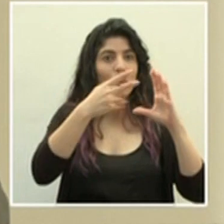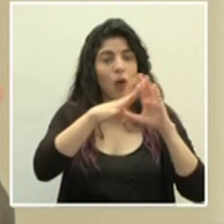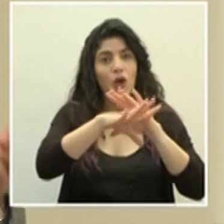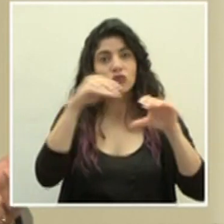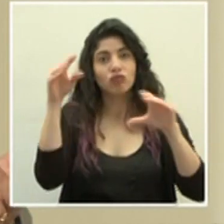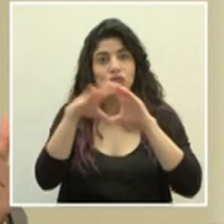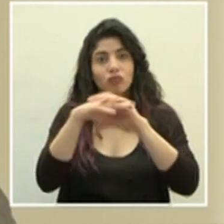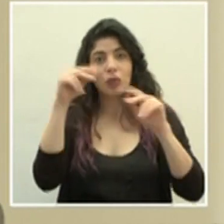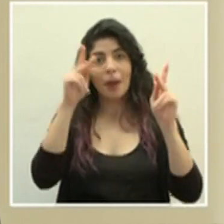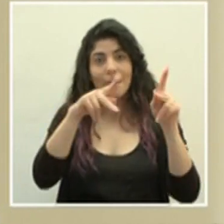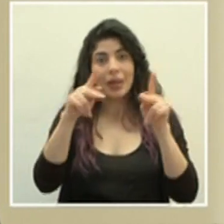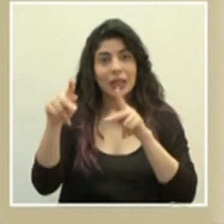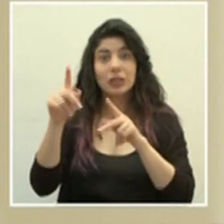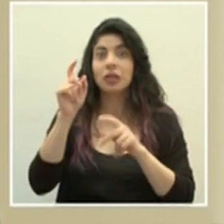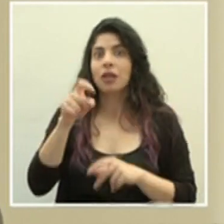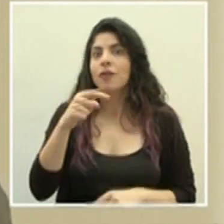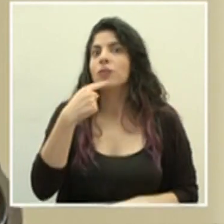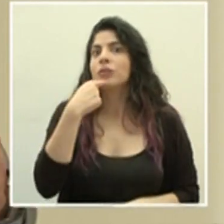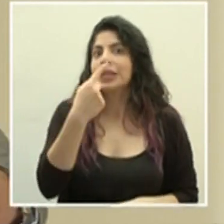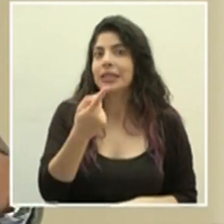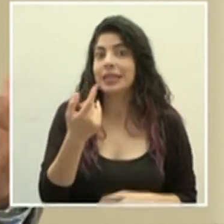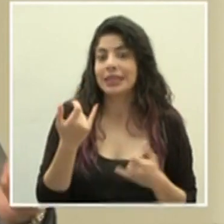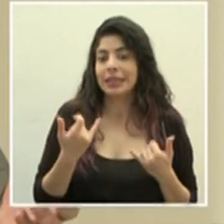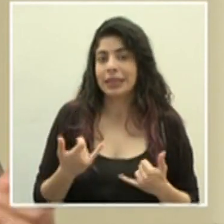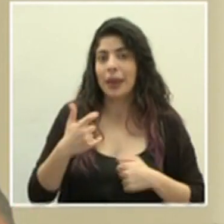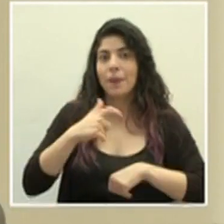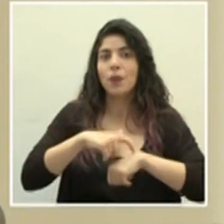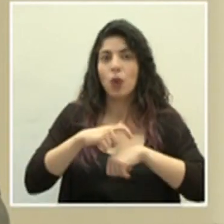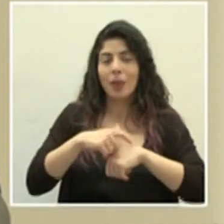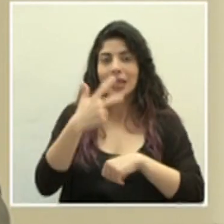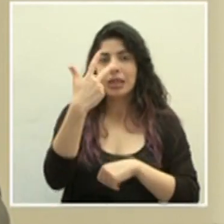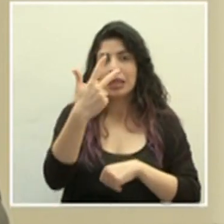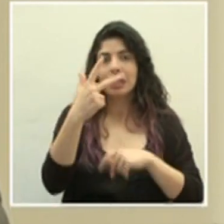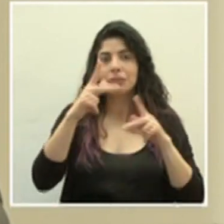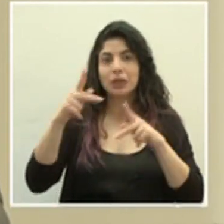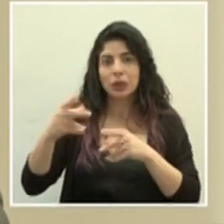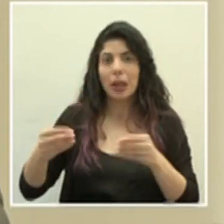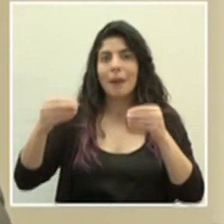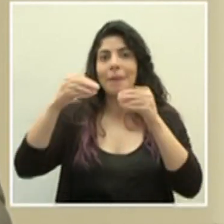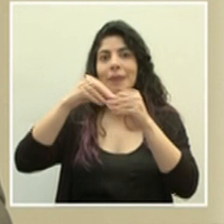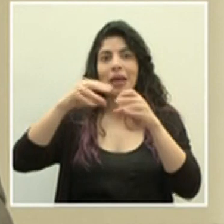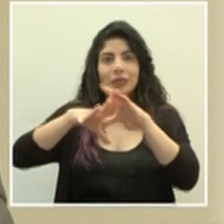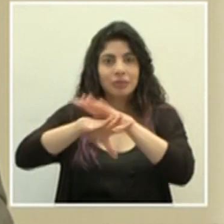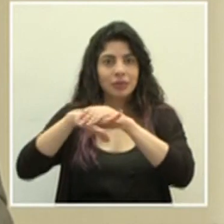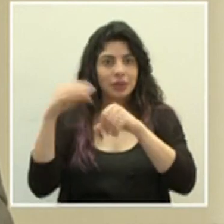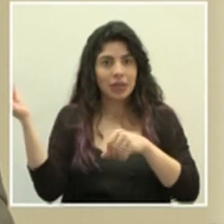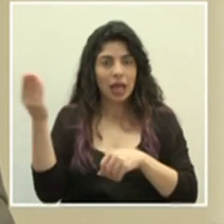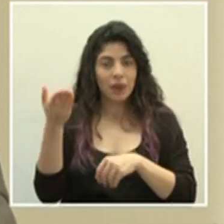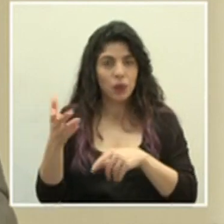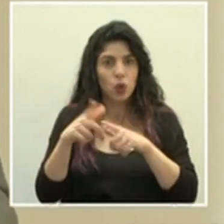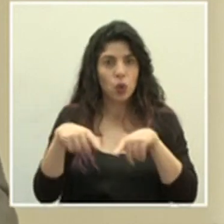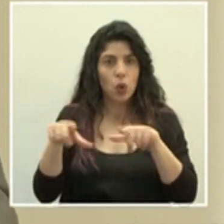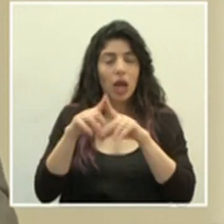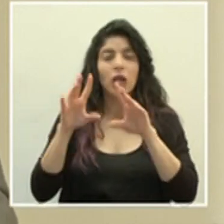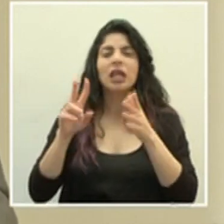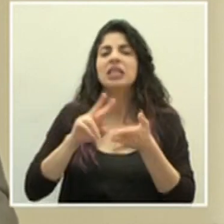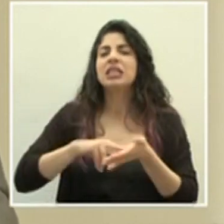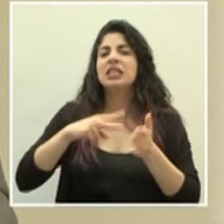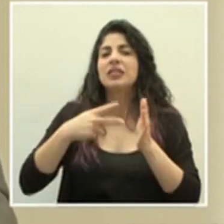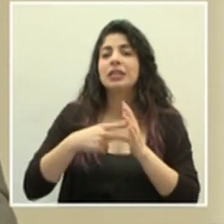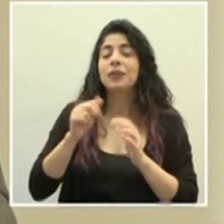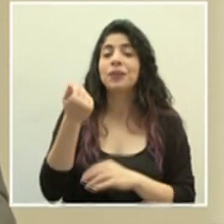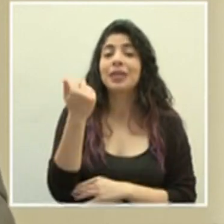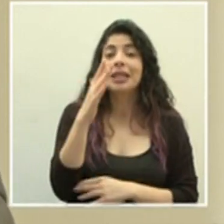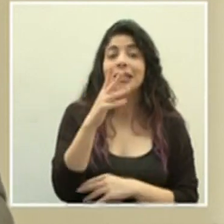dio, justamente debo mencionarles que también en este momento están saliendo 3 personas más de ese sitio. Tendríamos entonces